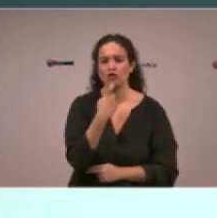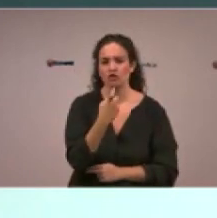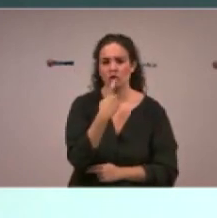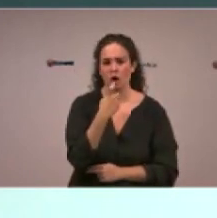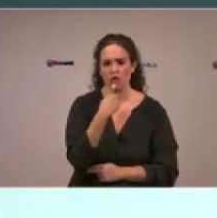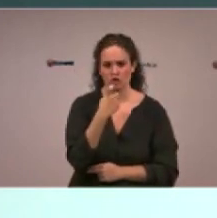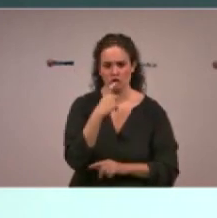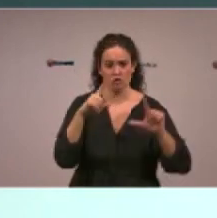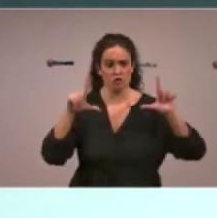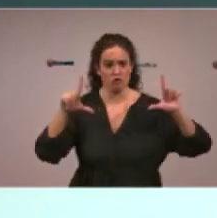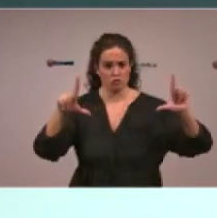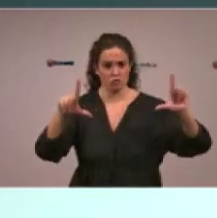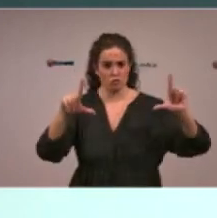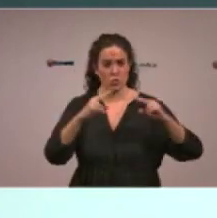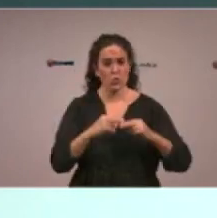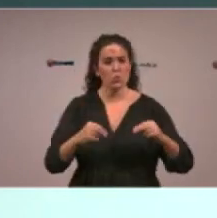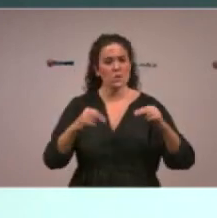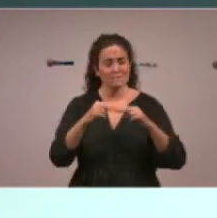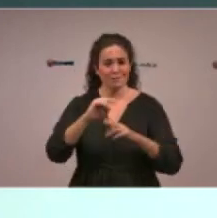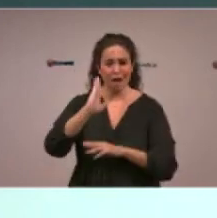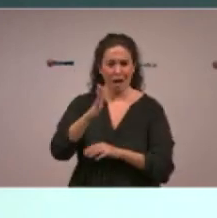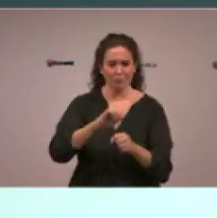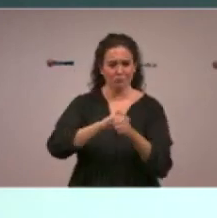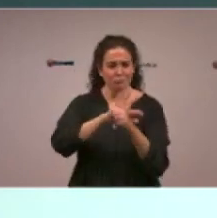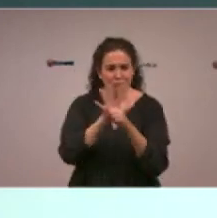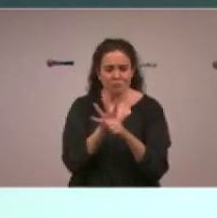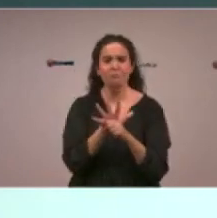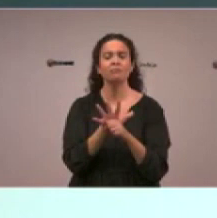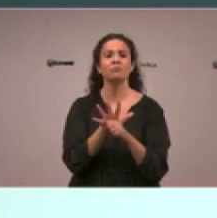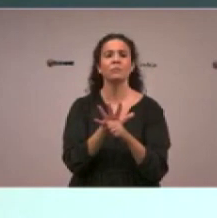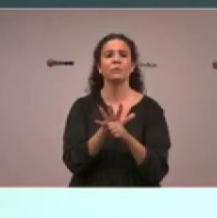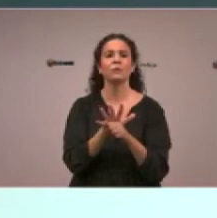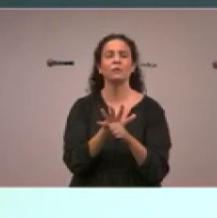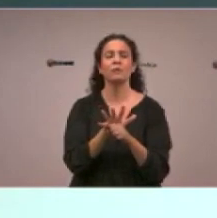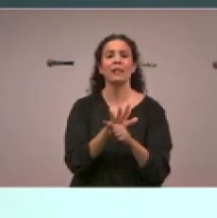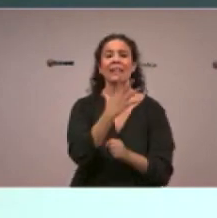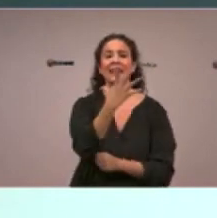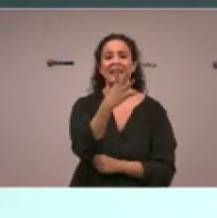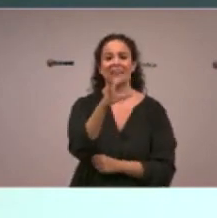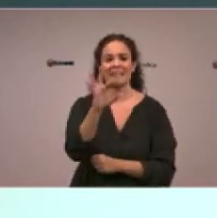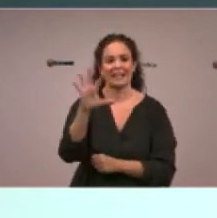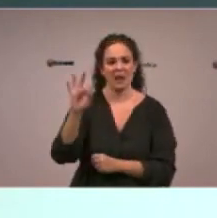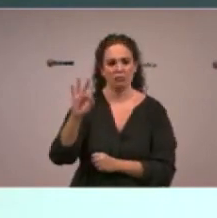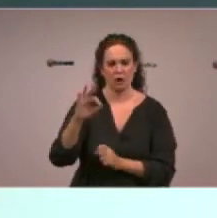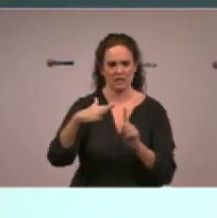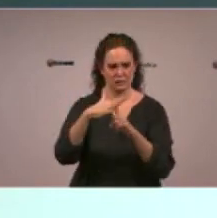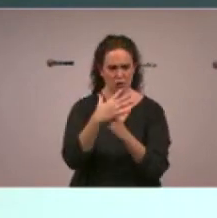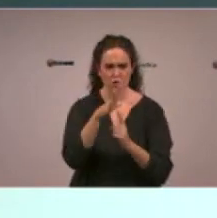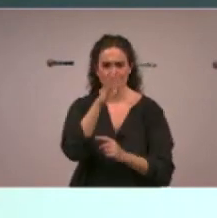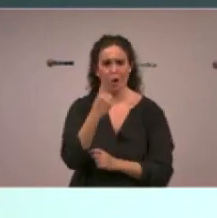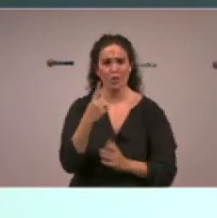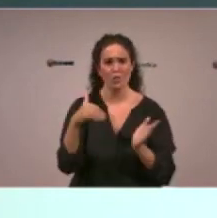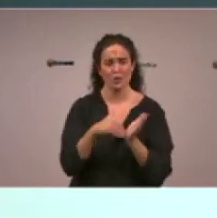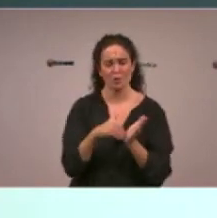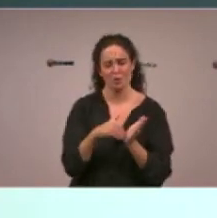roja, con un nivel de incidencia de la enfermedad por encima de los 500 casos por 100.000 habitantes y con otra serie de indicadores que